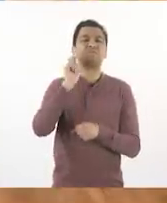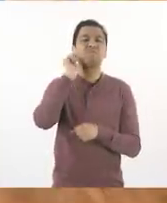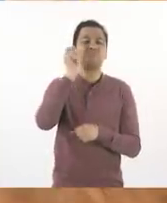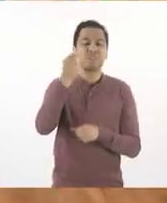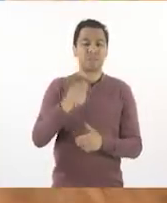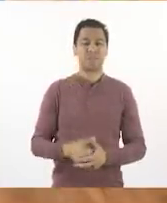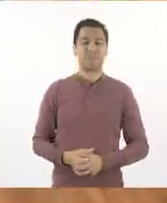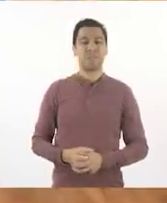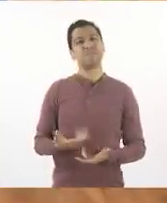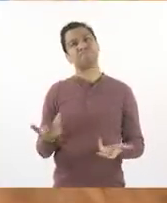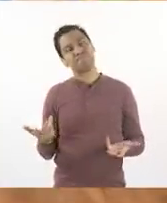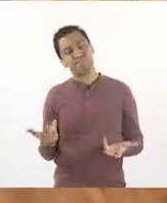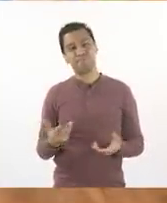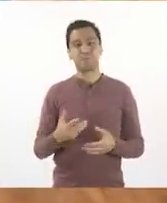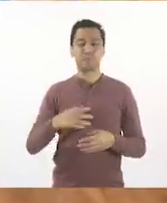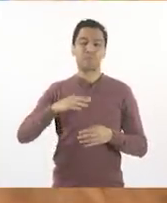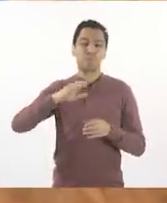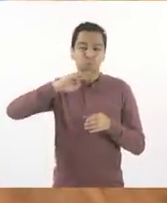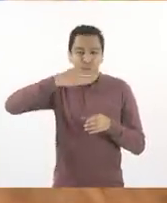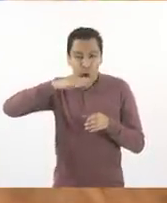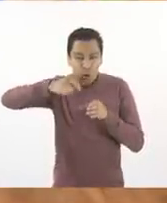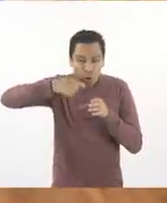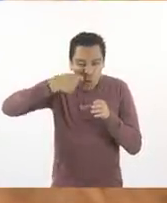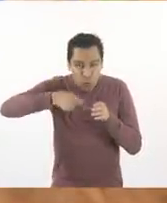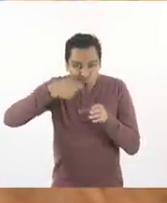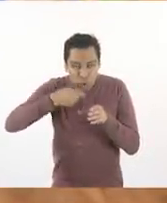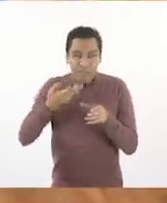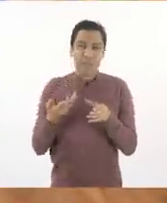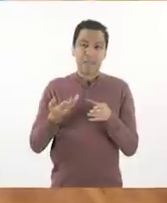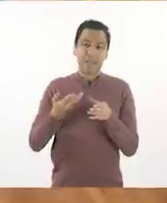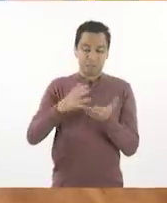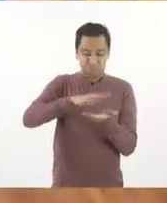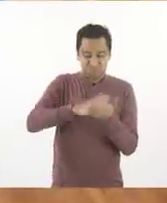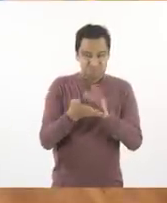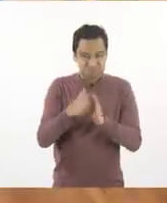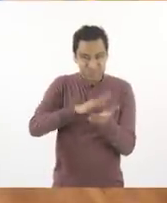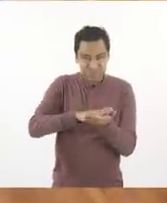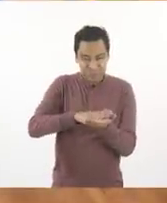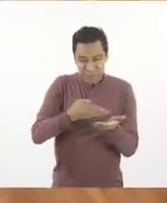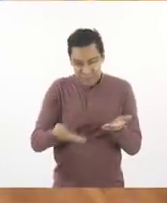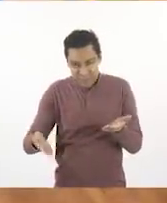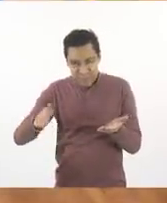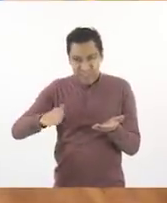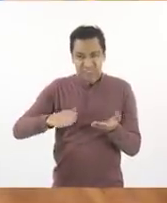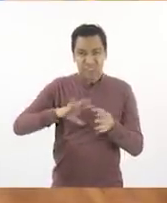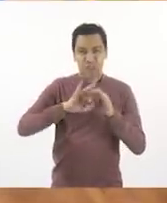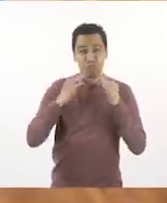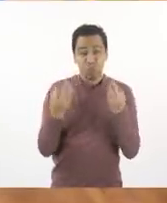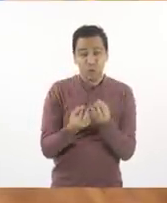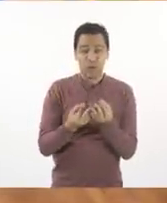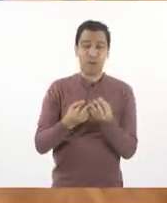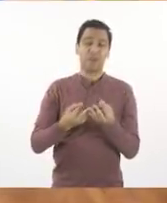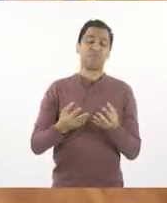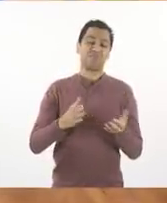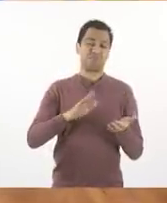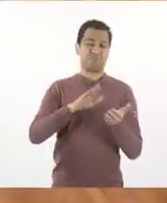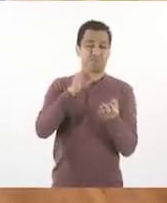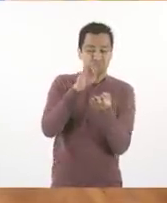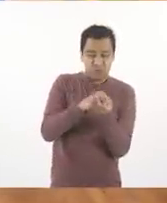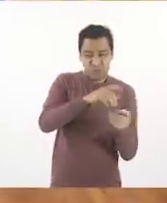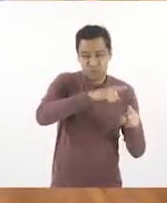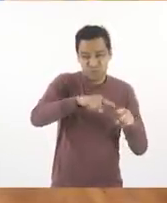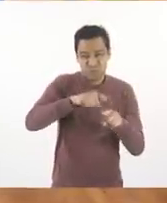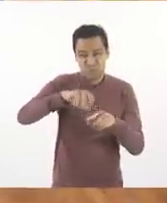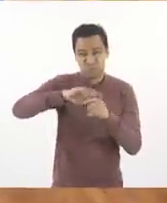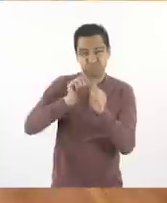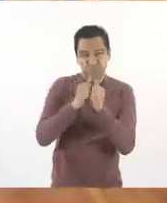comer pozole. ¿Pozole? Podemos comer sopecitos. Sí. Podemos comer pambazos también.